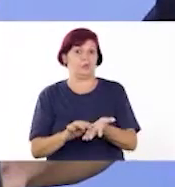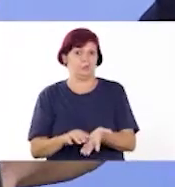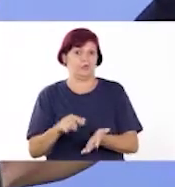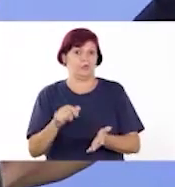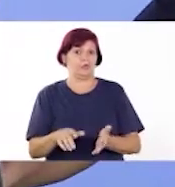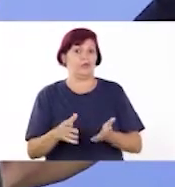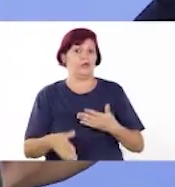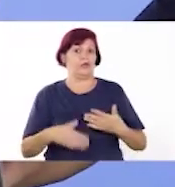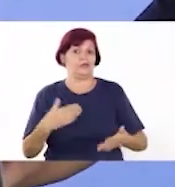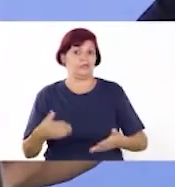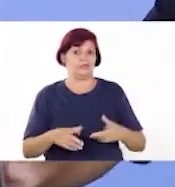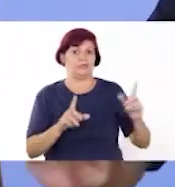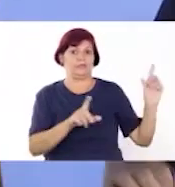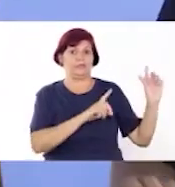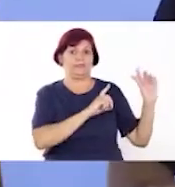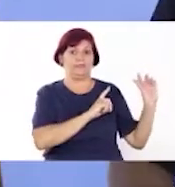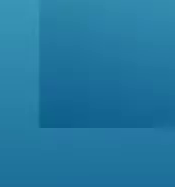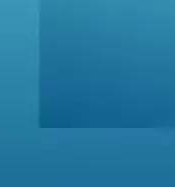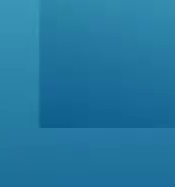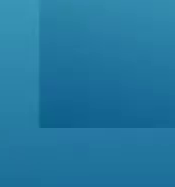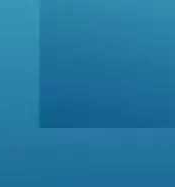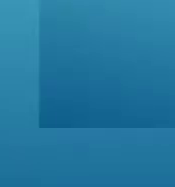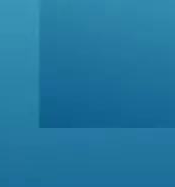siguientes actividades que aparecen en pantalla.